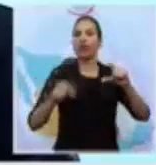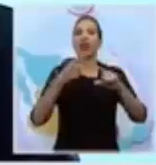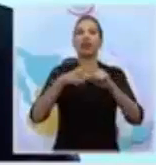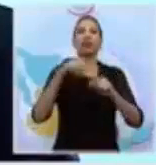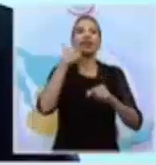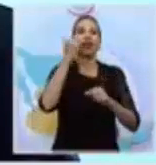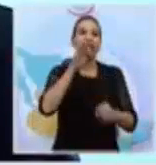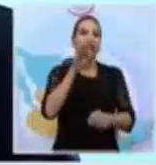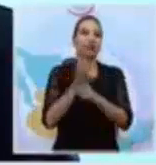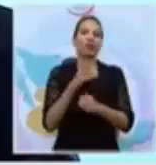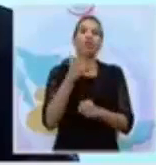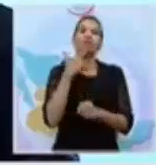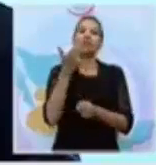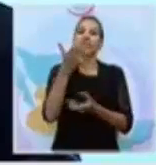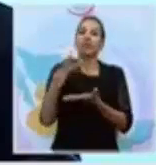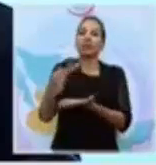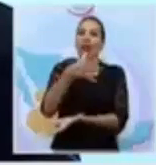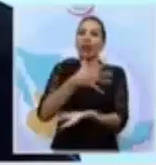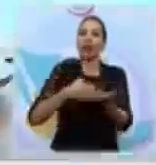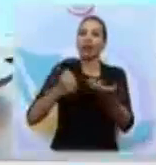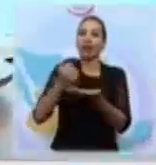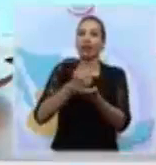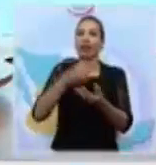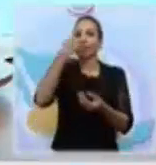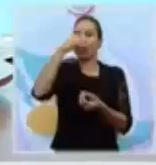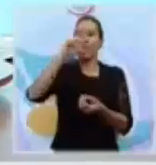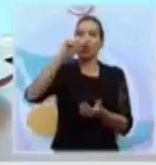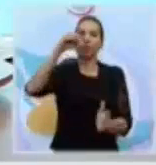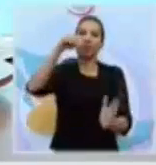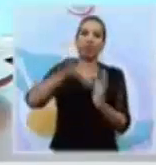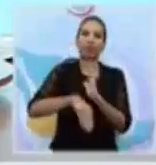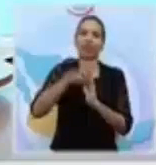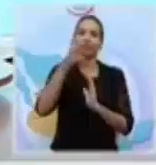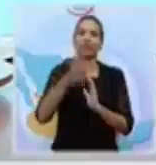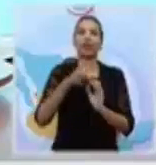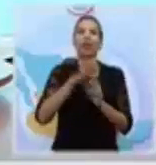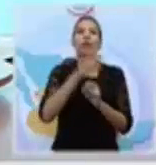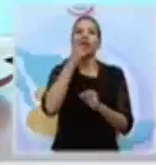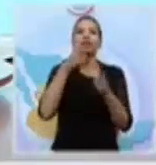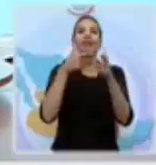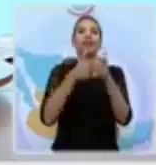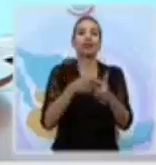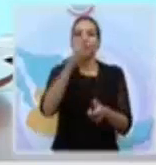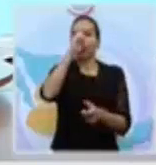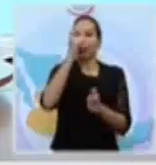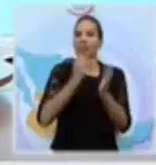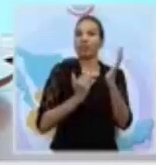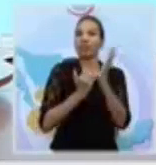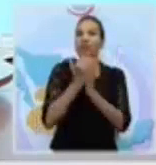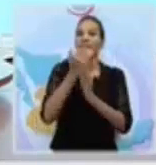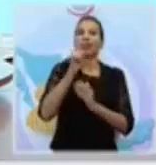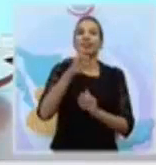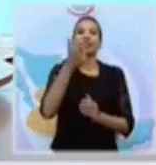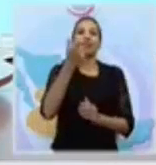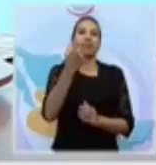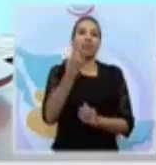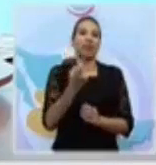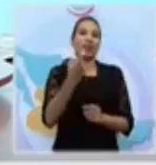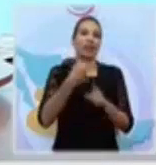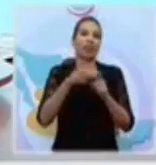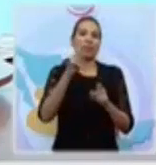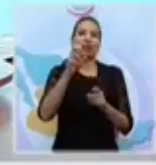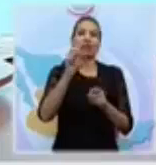costa proteger sus ganancias, evitando las devaluaciones, lo que mantiene sobrevaluada nuestra moneda y daña